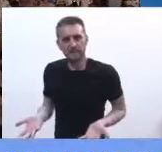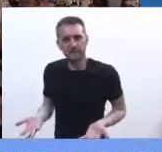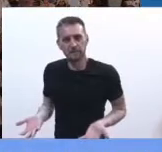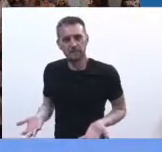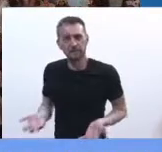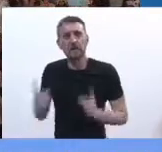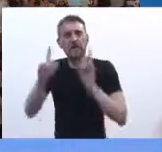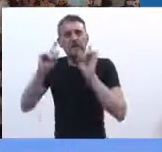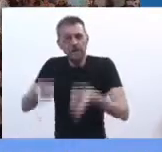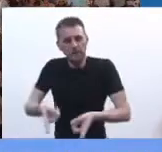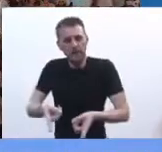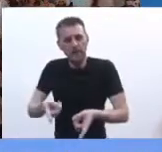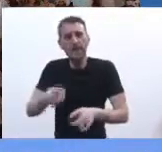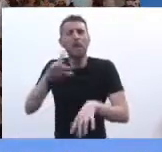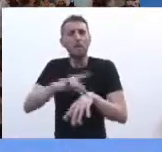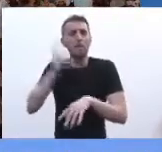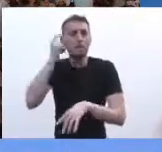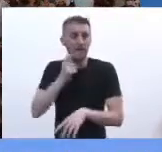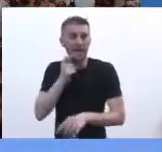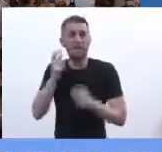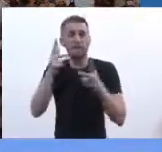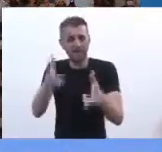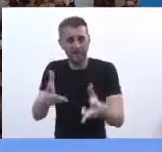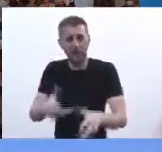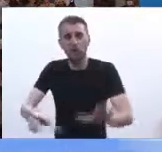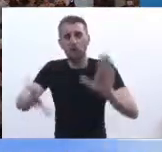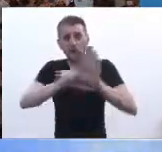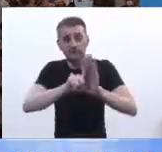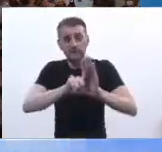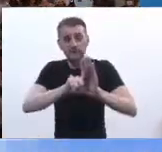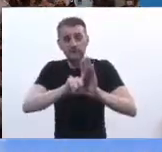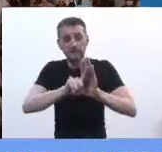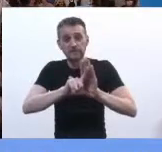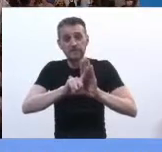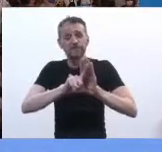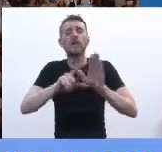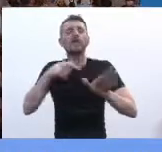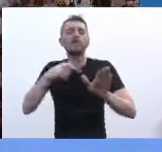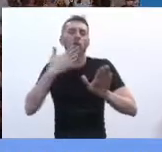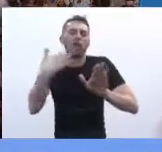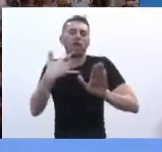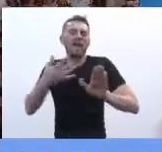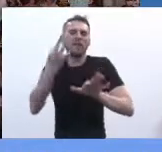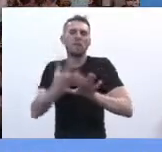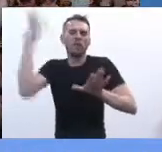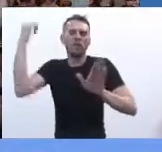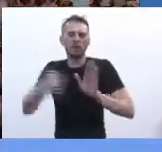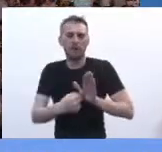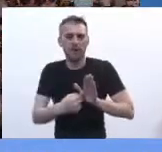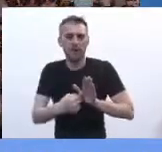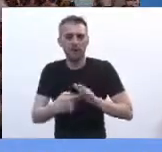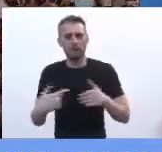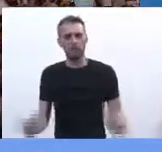y también dijo el doctor menem que es una aberración institucional esta ley por